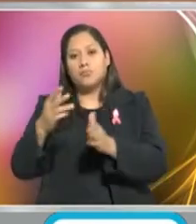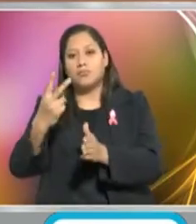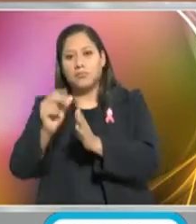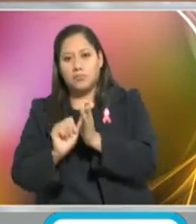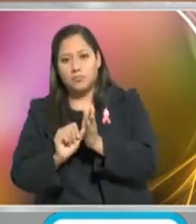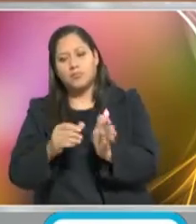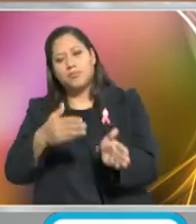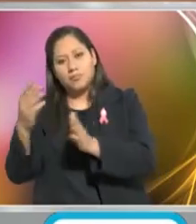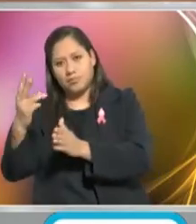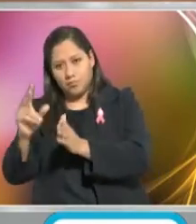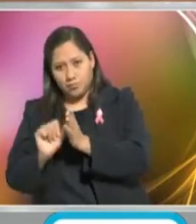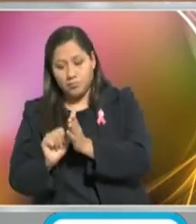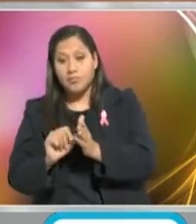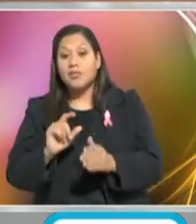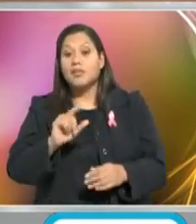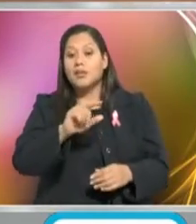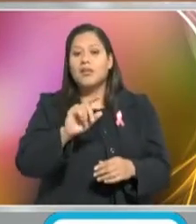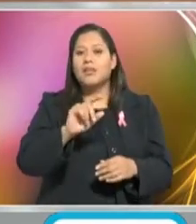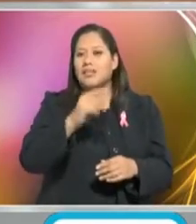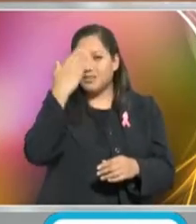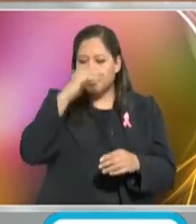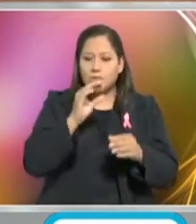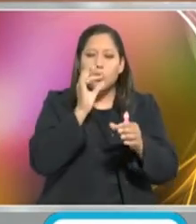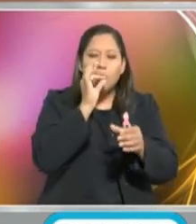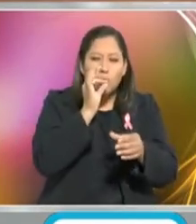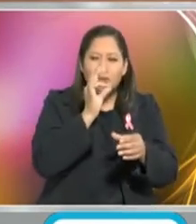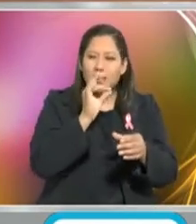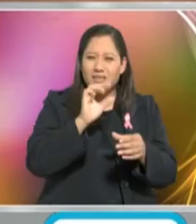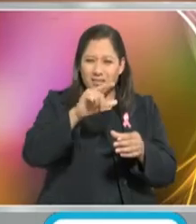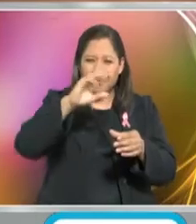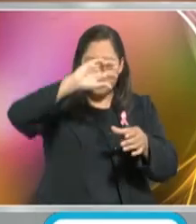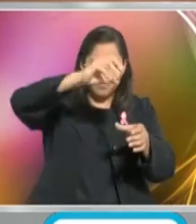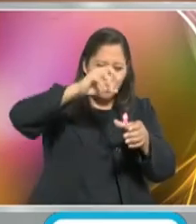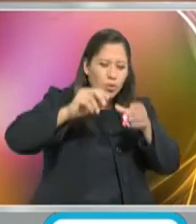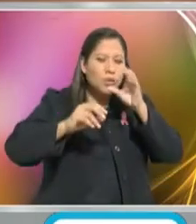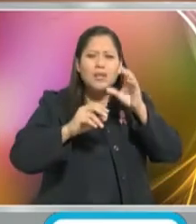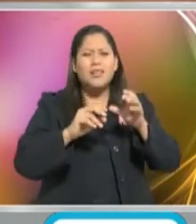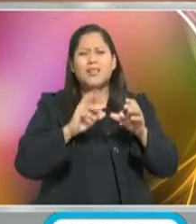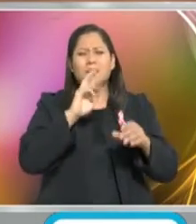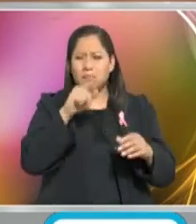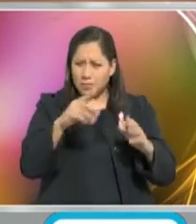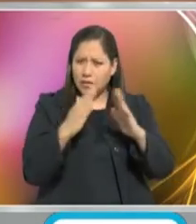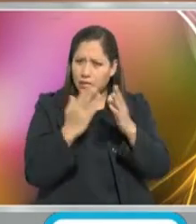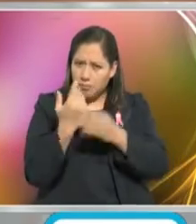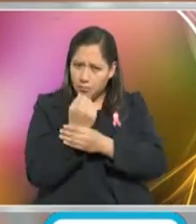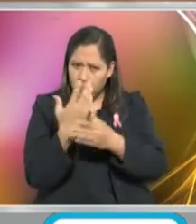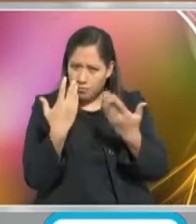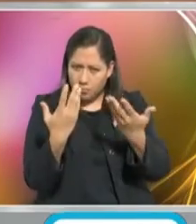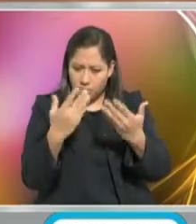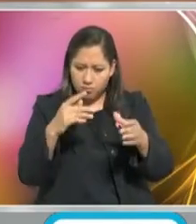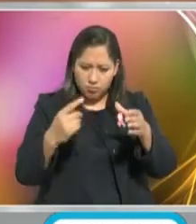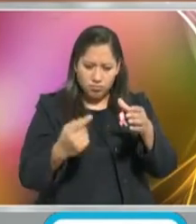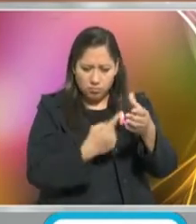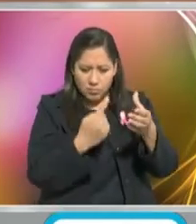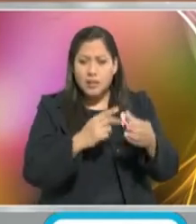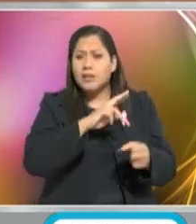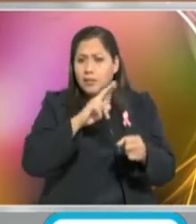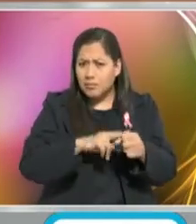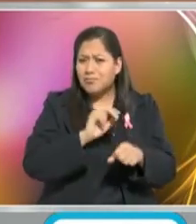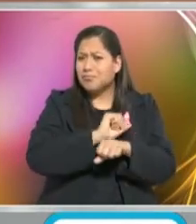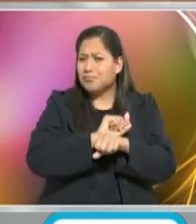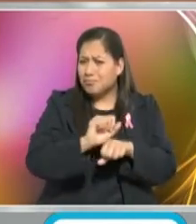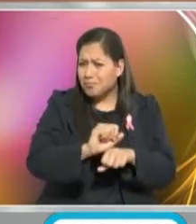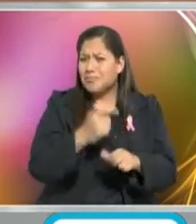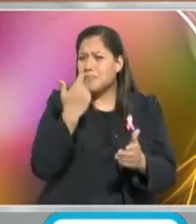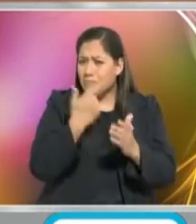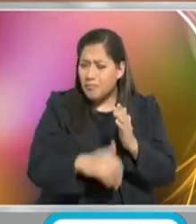muy importante. Muy bien. Los famosos detox, ¿no? Entonces, yo les recomiendo que mejor lo hagan en casa, lo hagan con cosas muy sencillas,